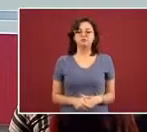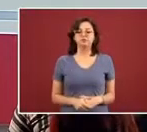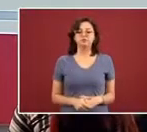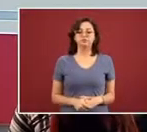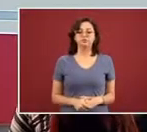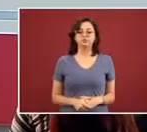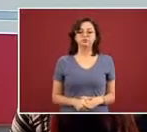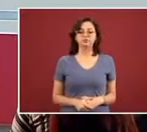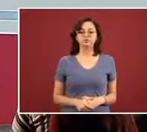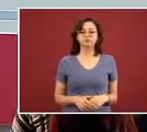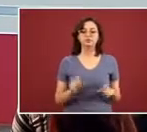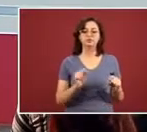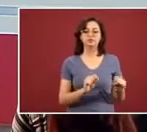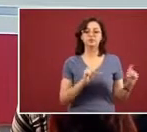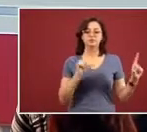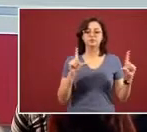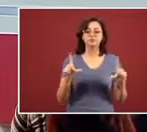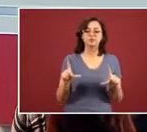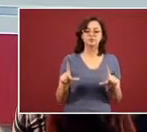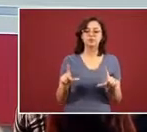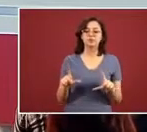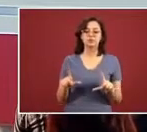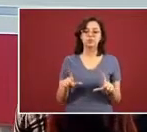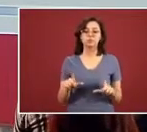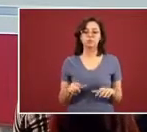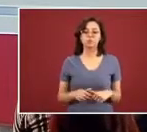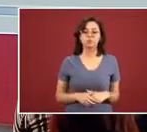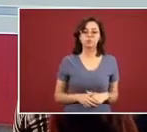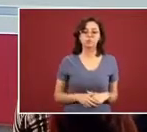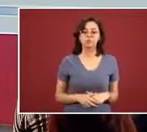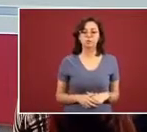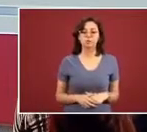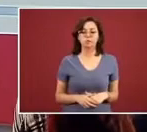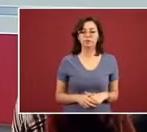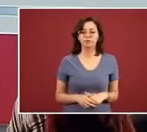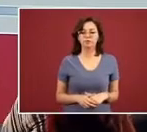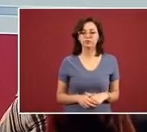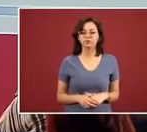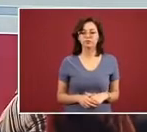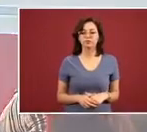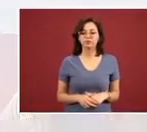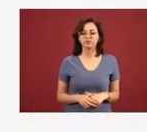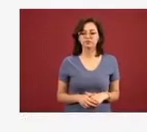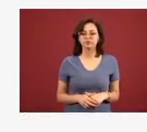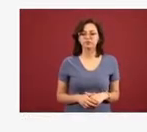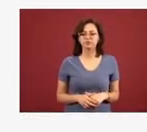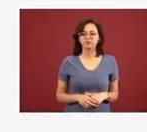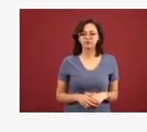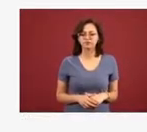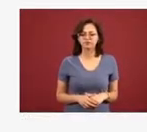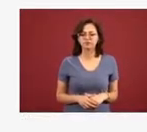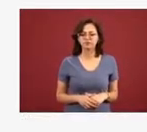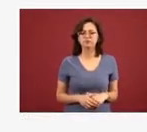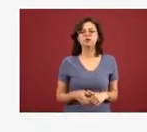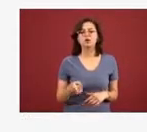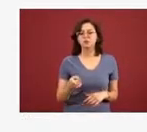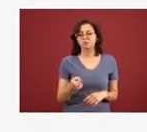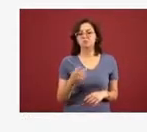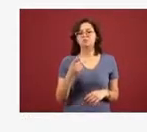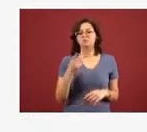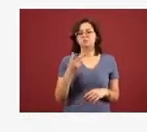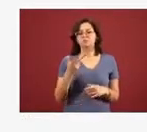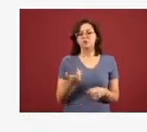la siguiente diapositiva vemos precisamente un poco la distribución de cómo se han comportado estos casos que han